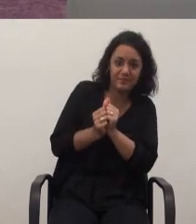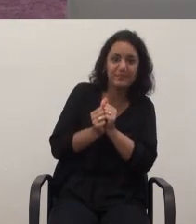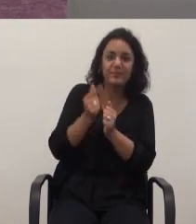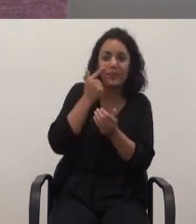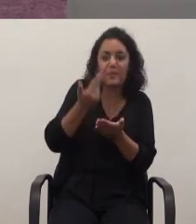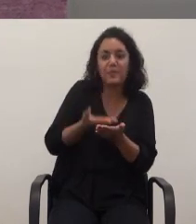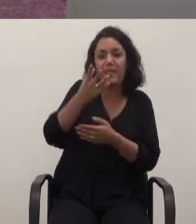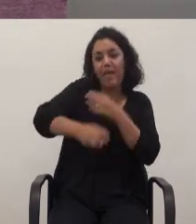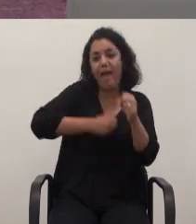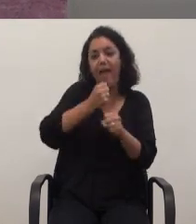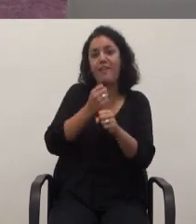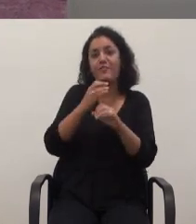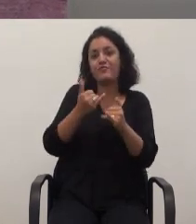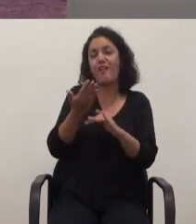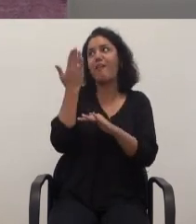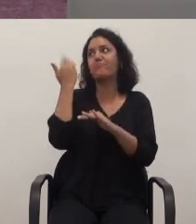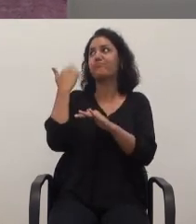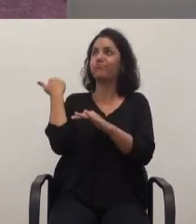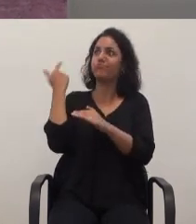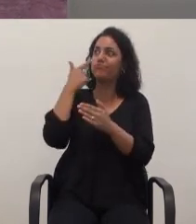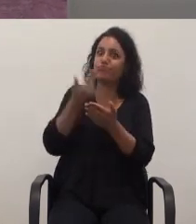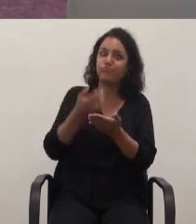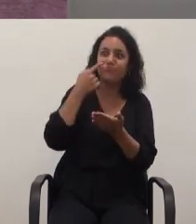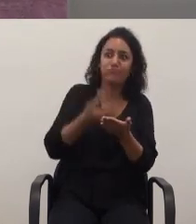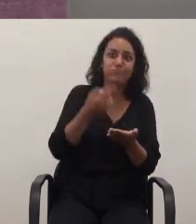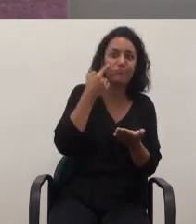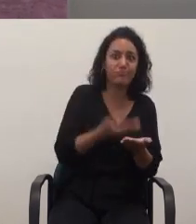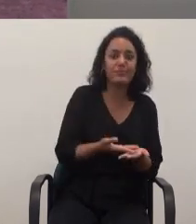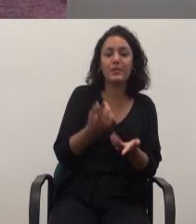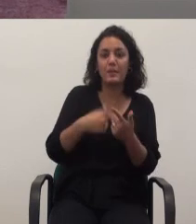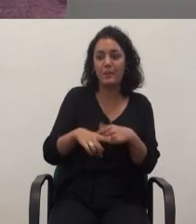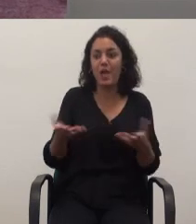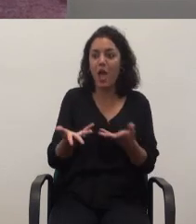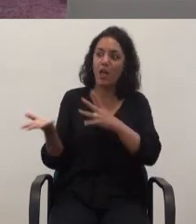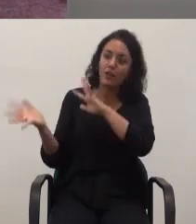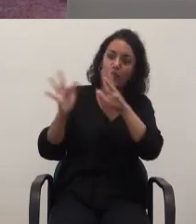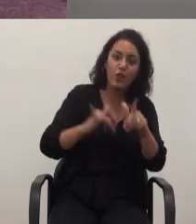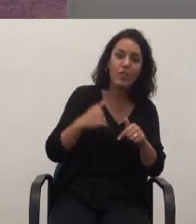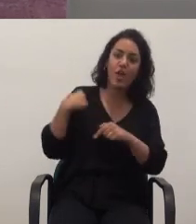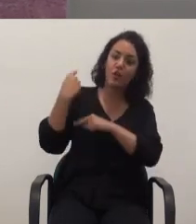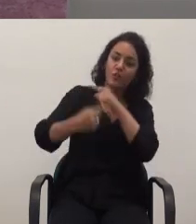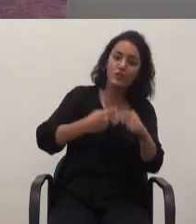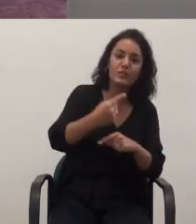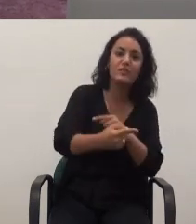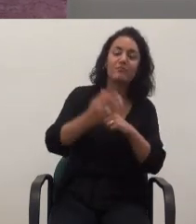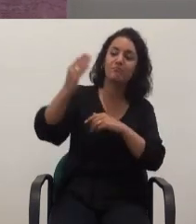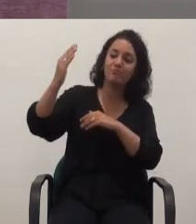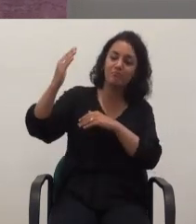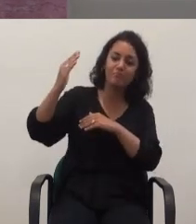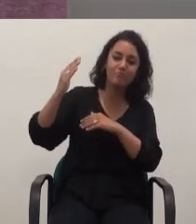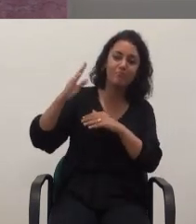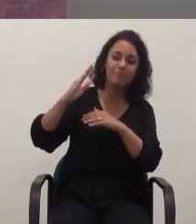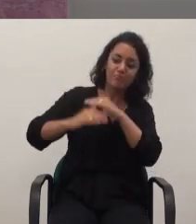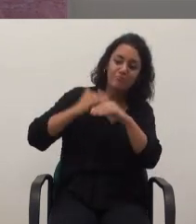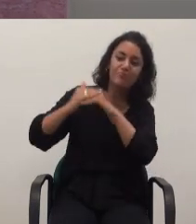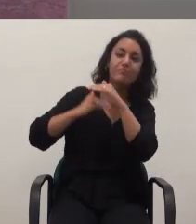muchos años y que a su vez cada vez son más cotidianas, como esto de seguir construyendo universidad en el ISEF y seguir pensando en un ISEF